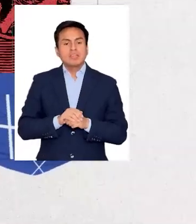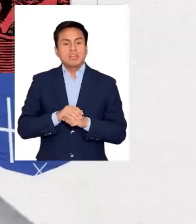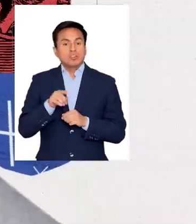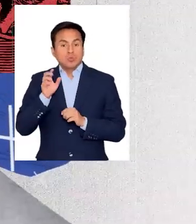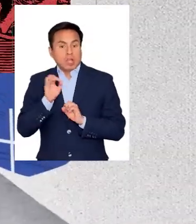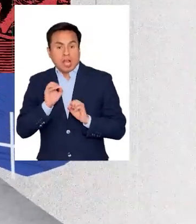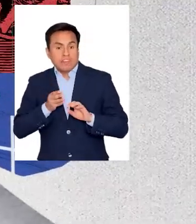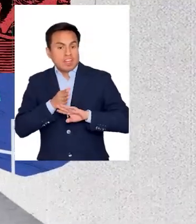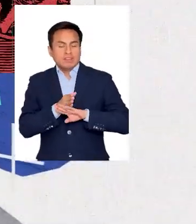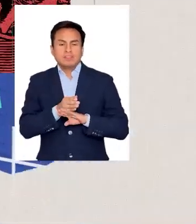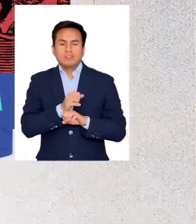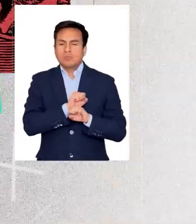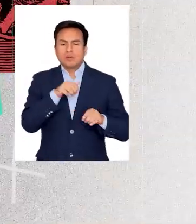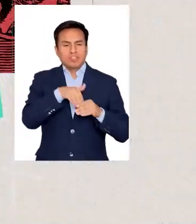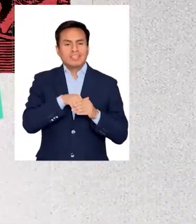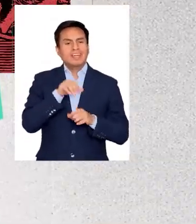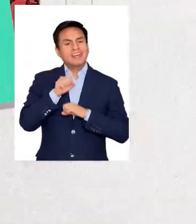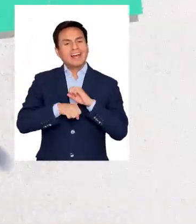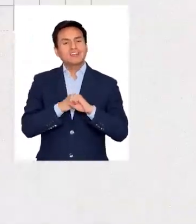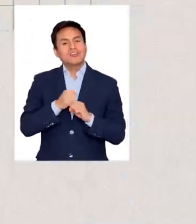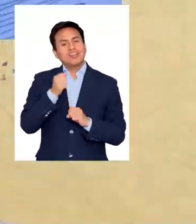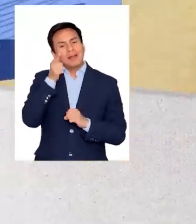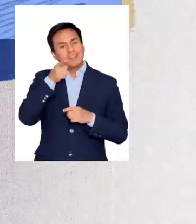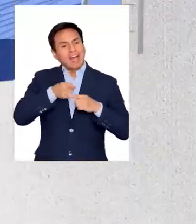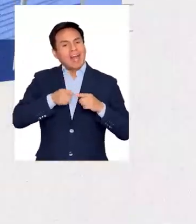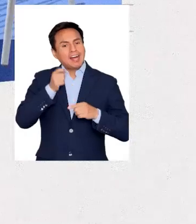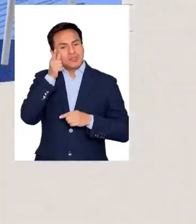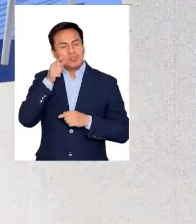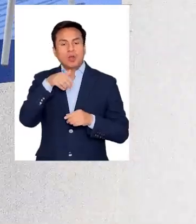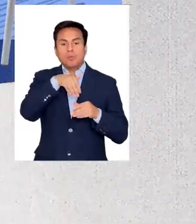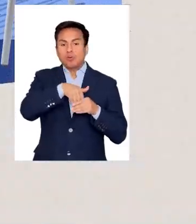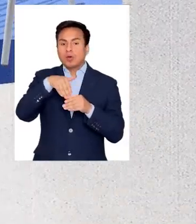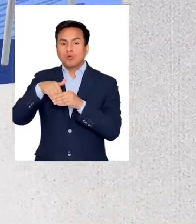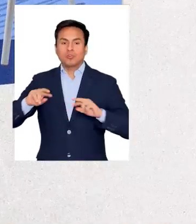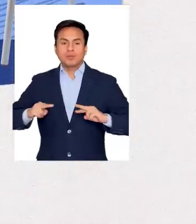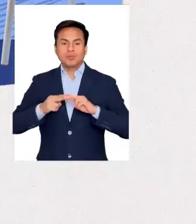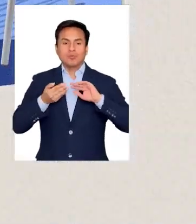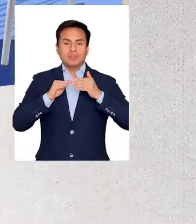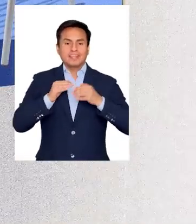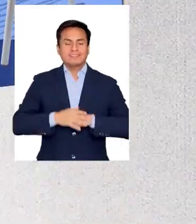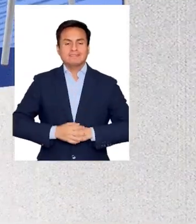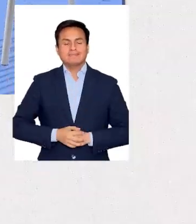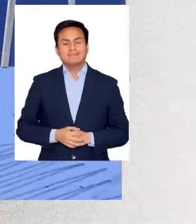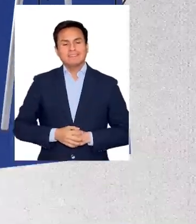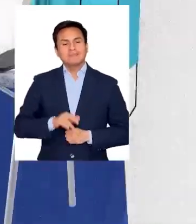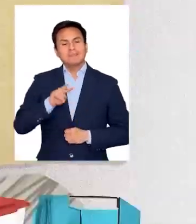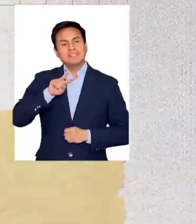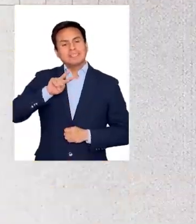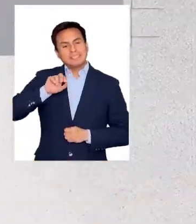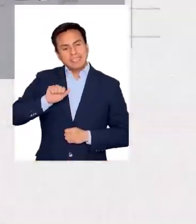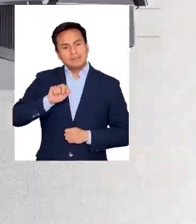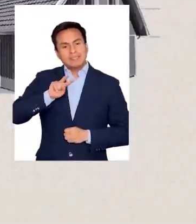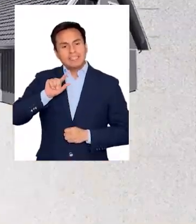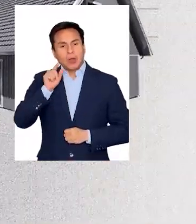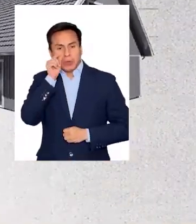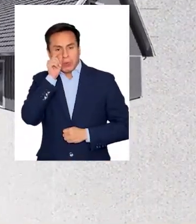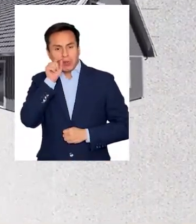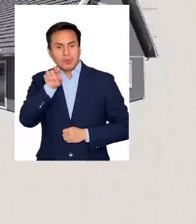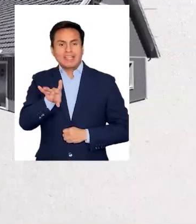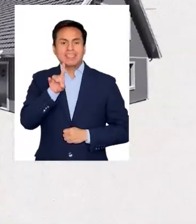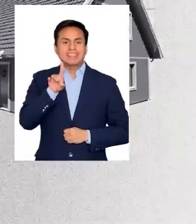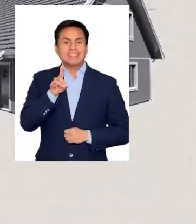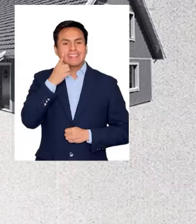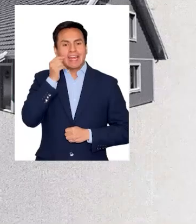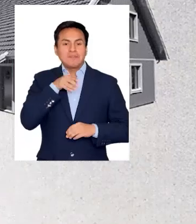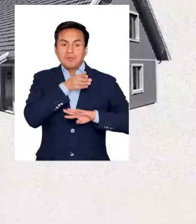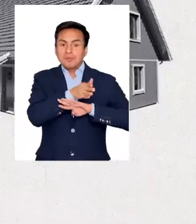no puedes votar. Y este año se marca con lápiz pasta azul, porque voto a voto construimos comunidad. Este 26 y 27 de octubre, tú eliges